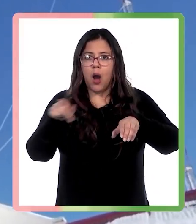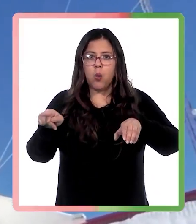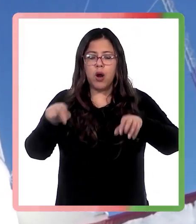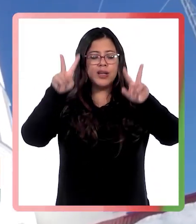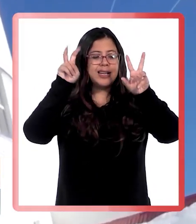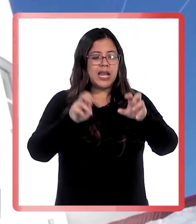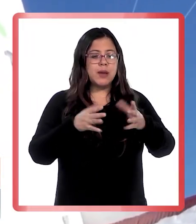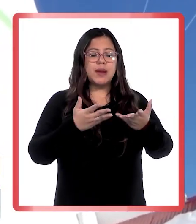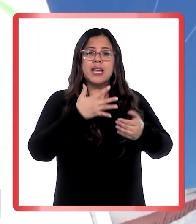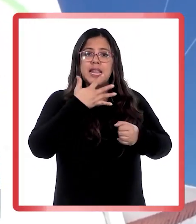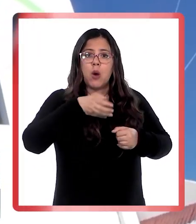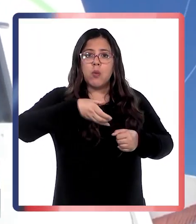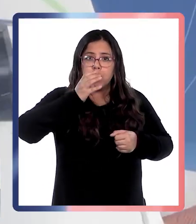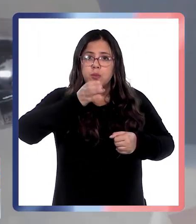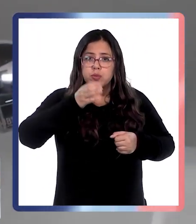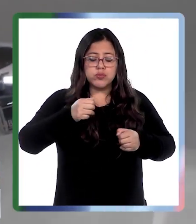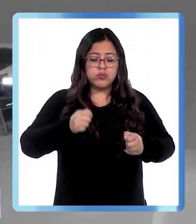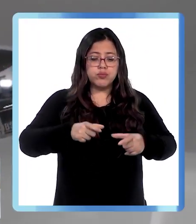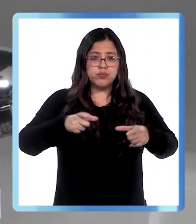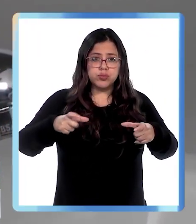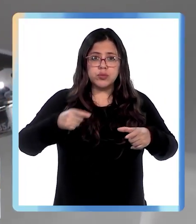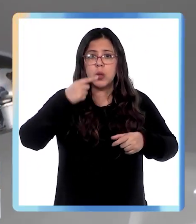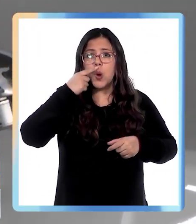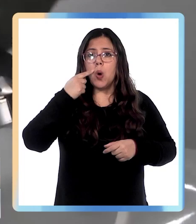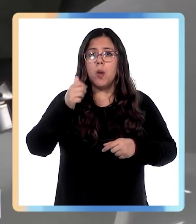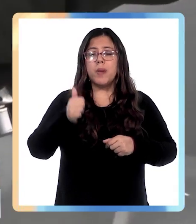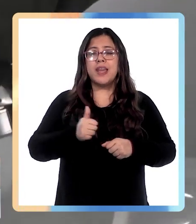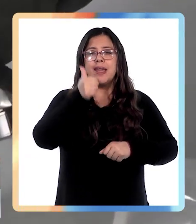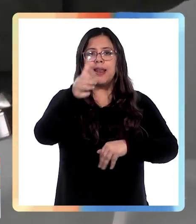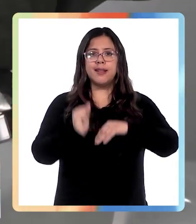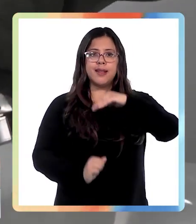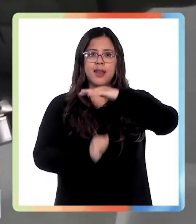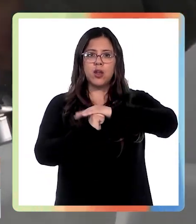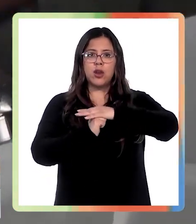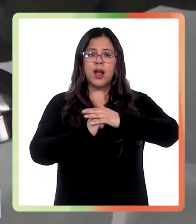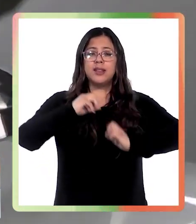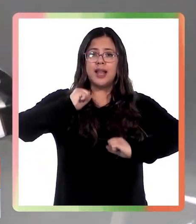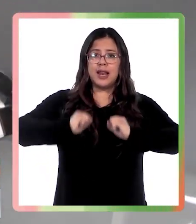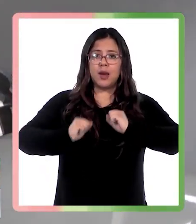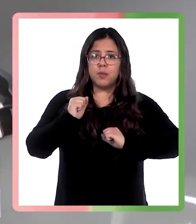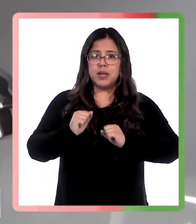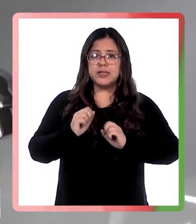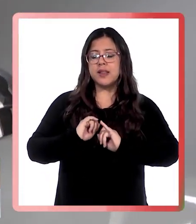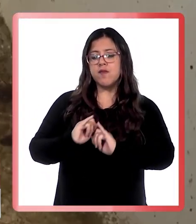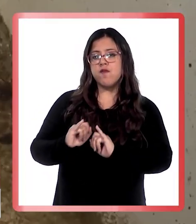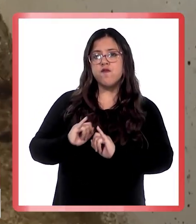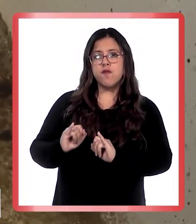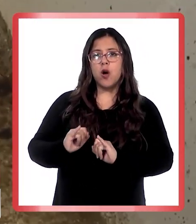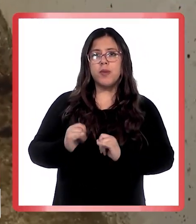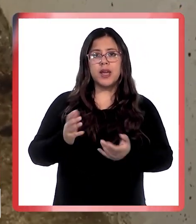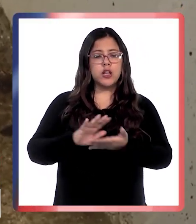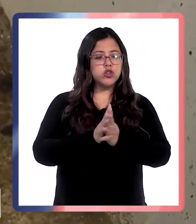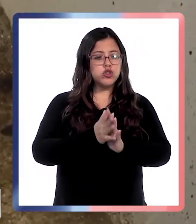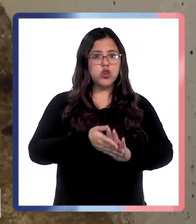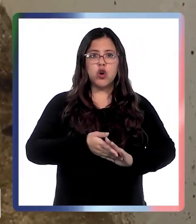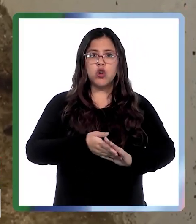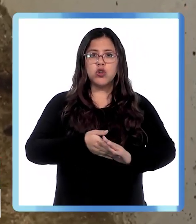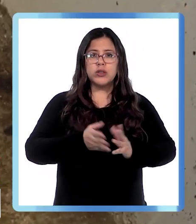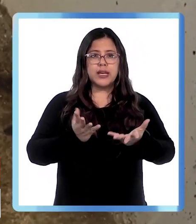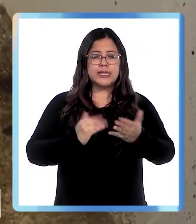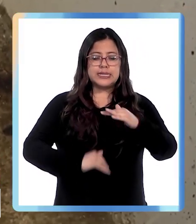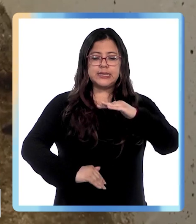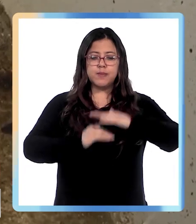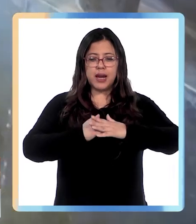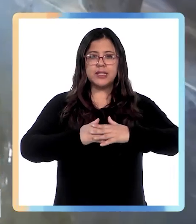en relación con la producción de agua Cristian adema galetovic gerente Regional de la sanitaria informó que los sistemas se encuentran